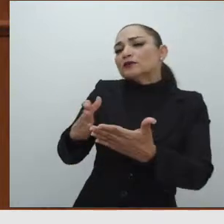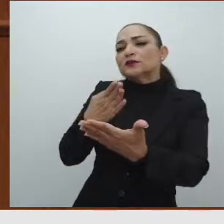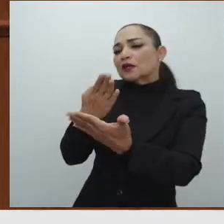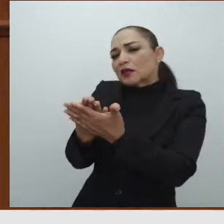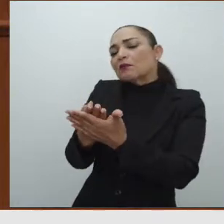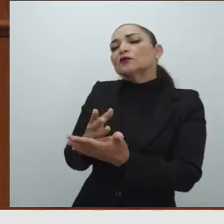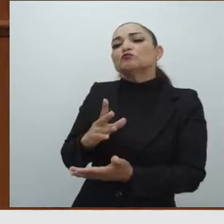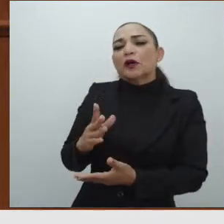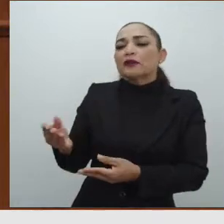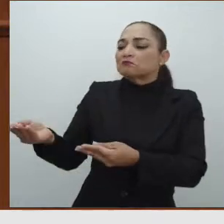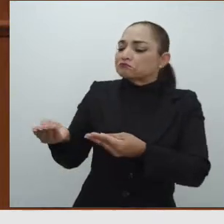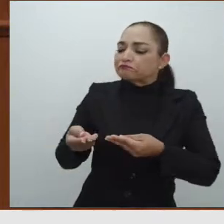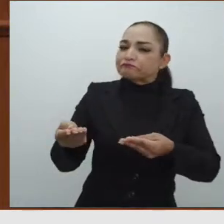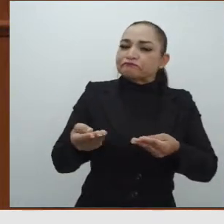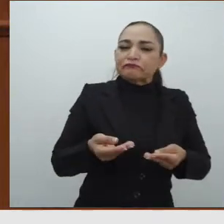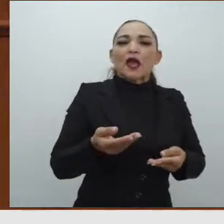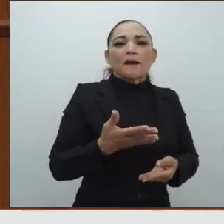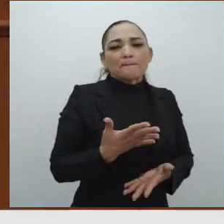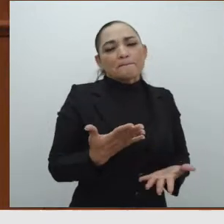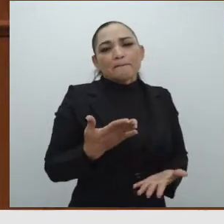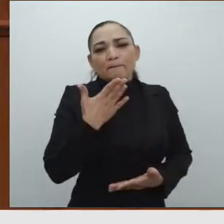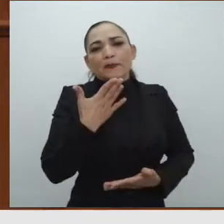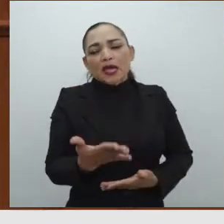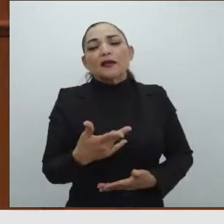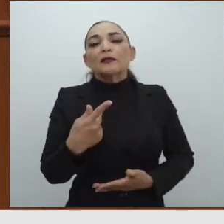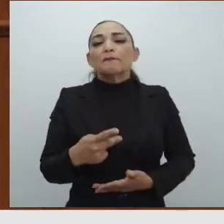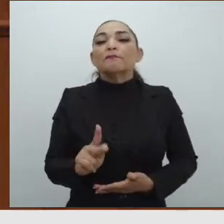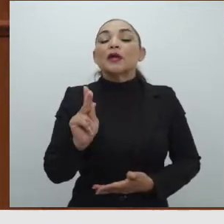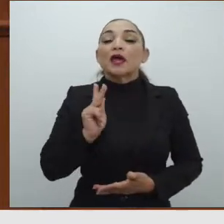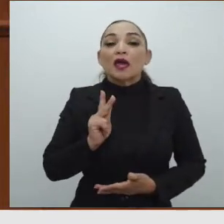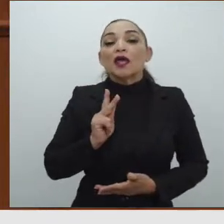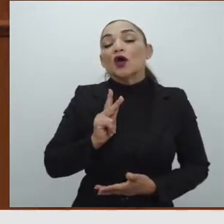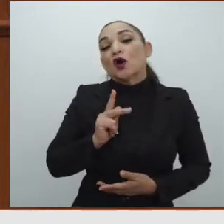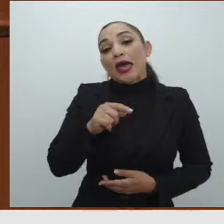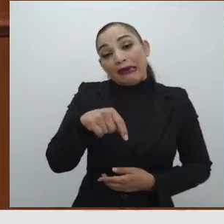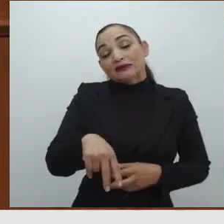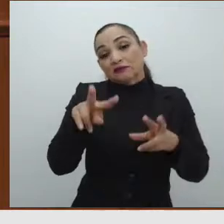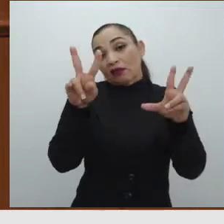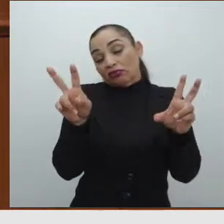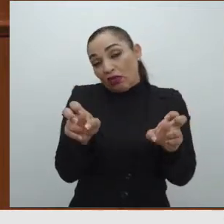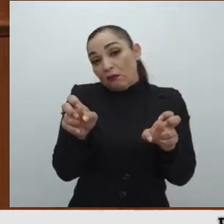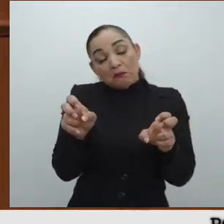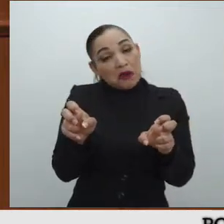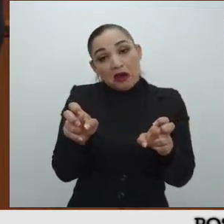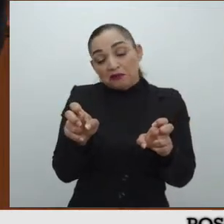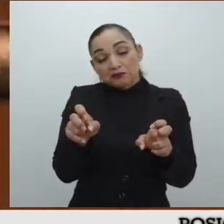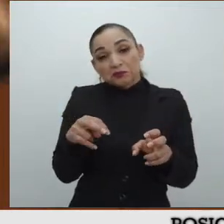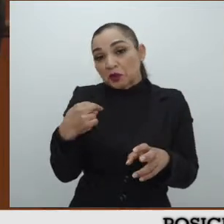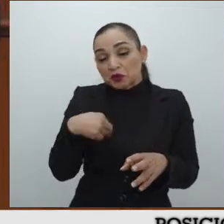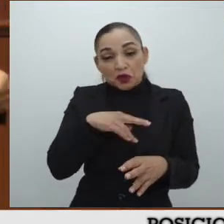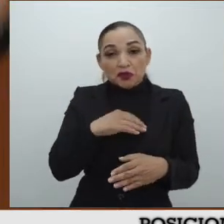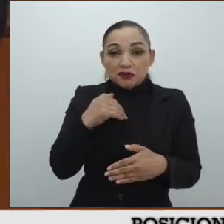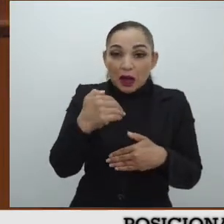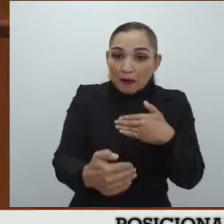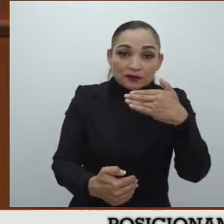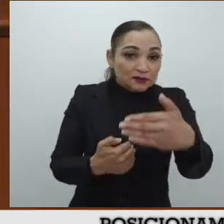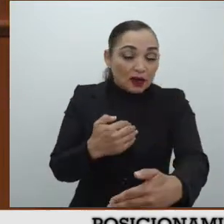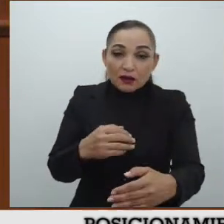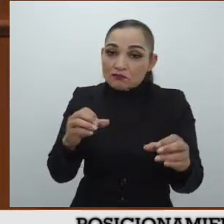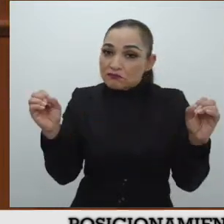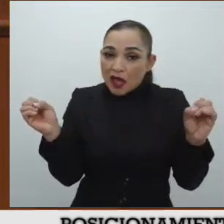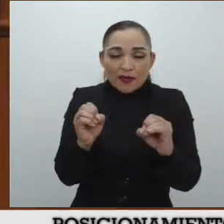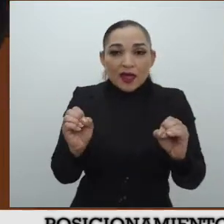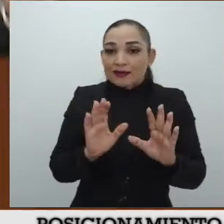tema está demasiado diagnosticado y no hemos avanzado sustancialmente. Llegó la hora de